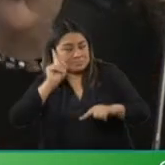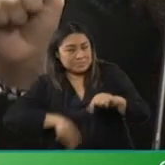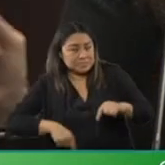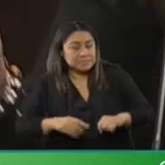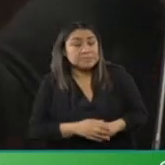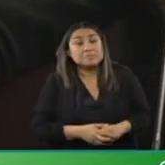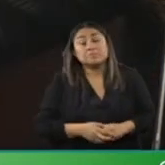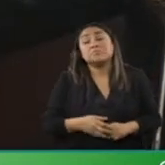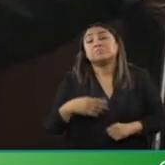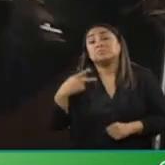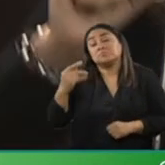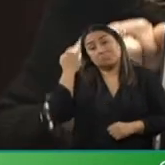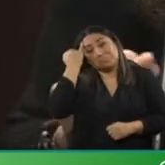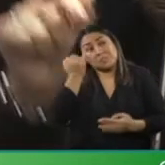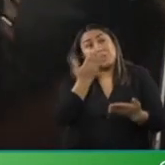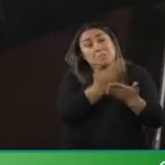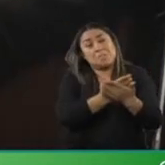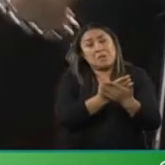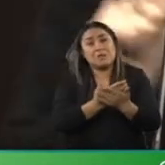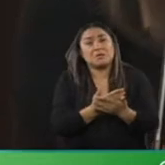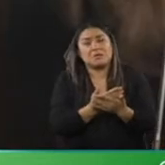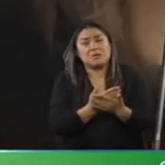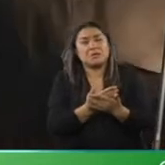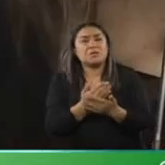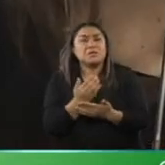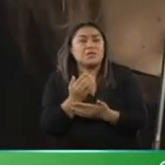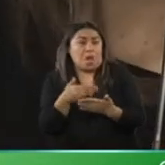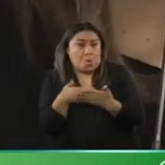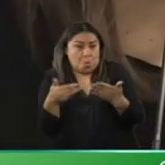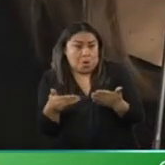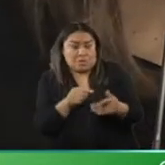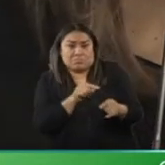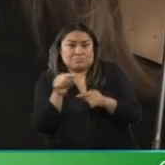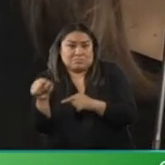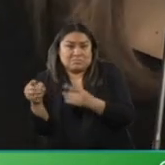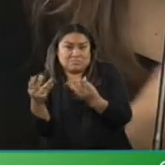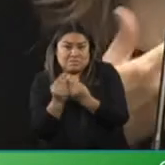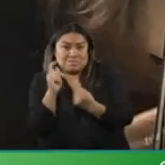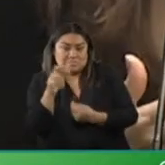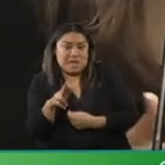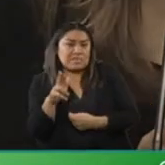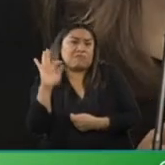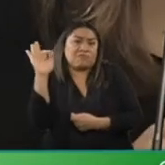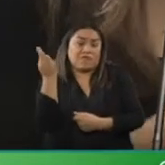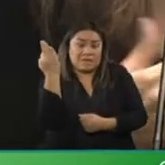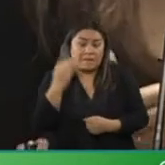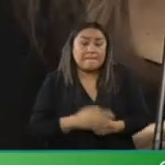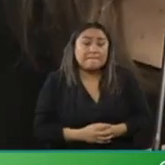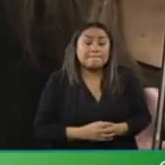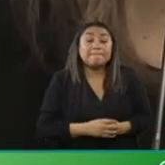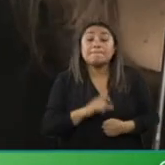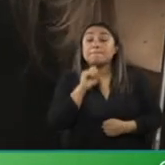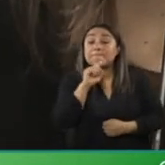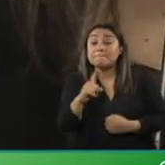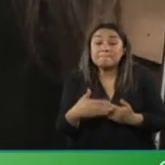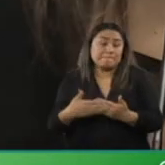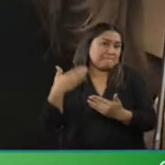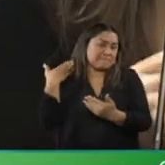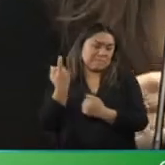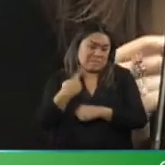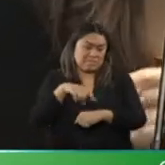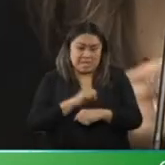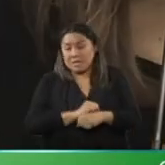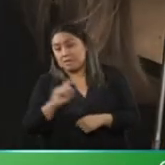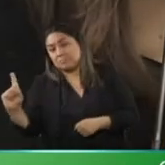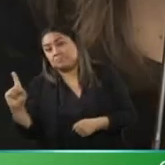de un legislador local que ahora es legislador Federal de esa bancada y quien también hace unas semanas